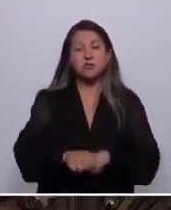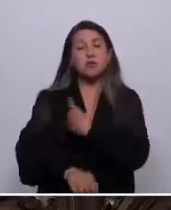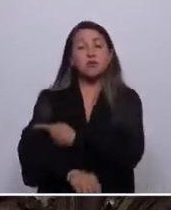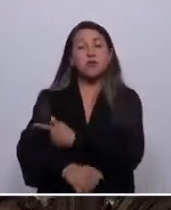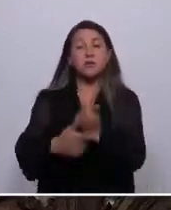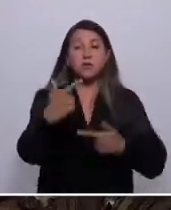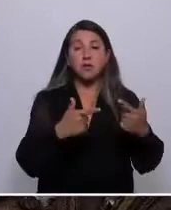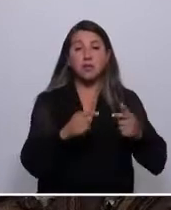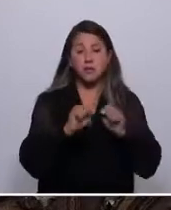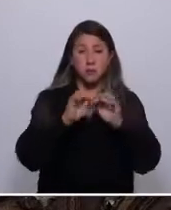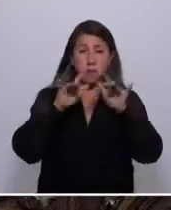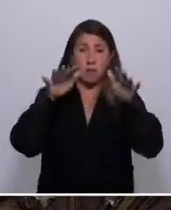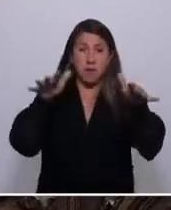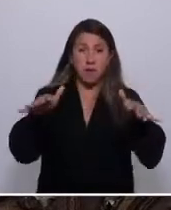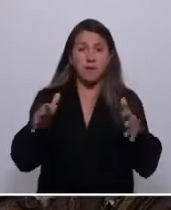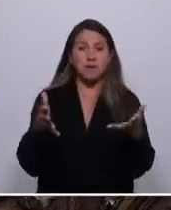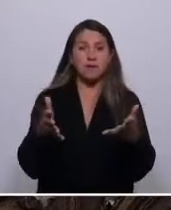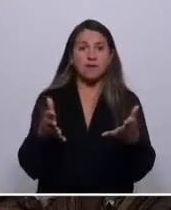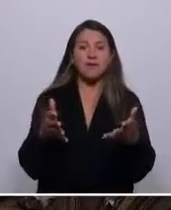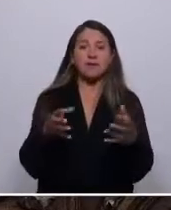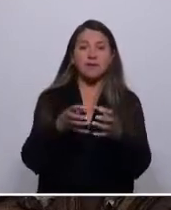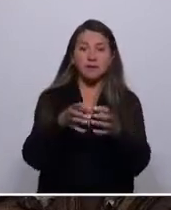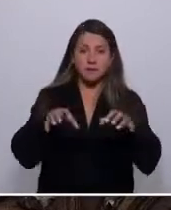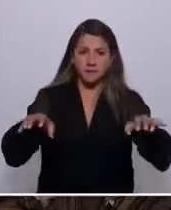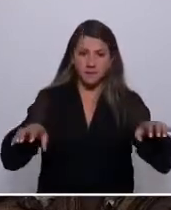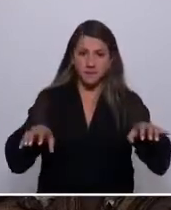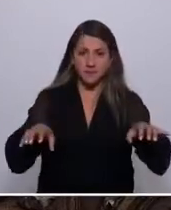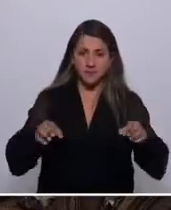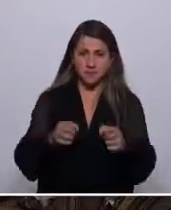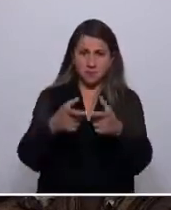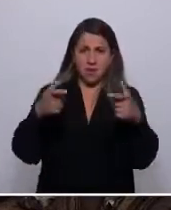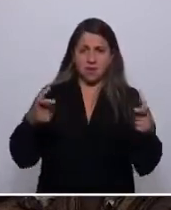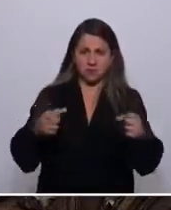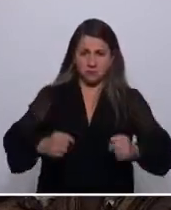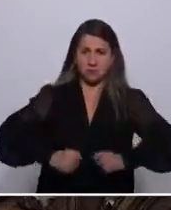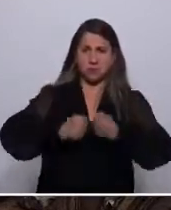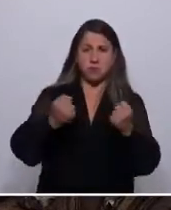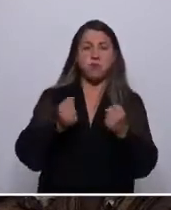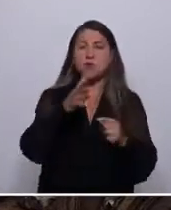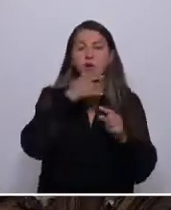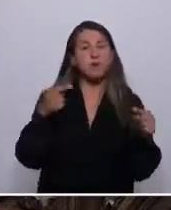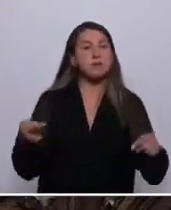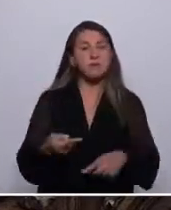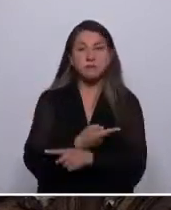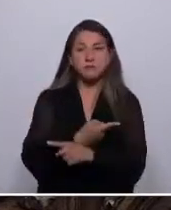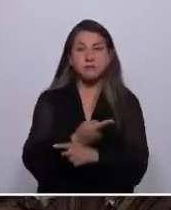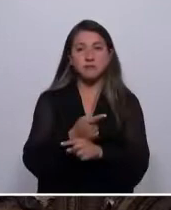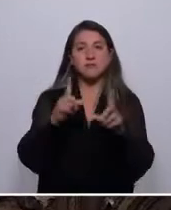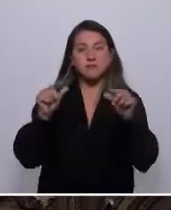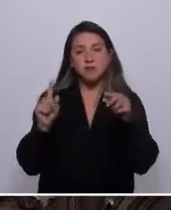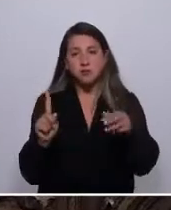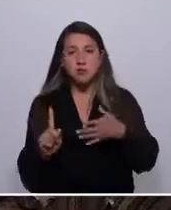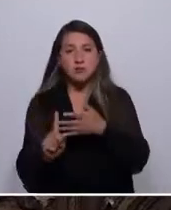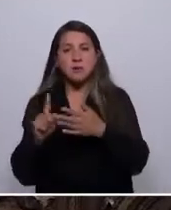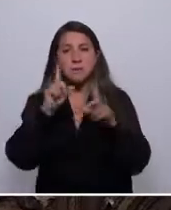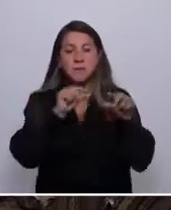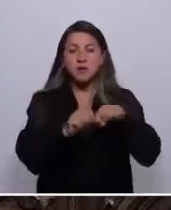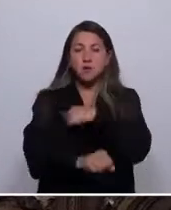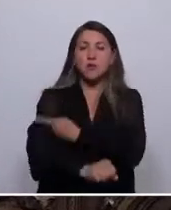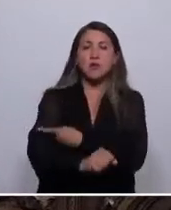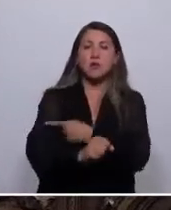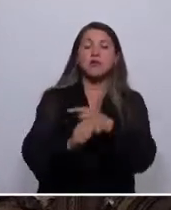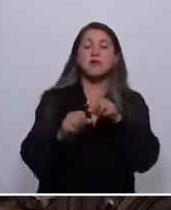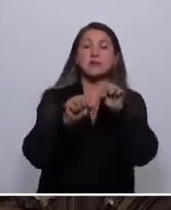se multiplica cuando se divide. Por eso no hay contradicción en pretender una presidencia con menos poder, pero un sistema político con más